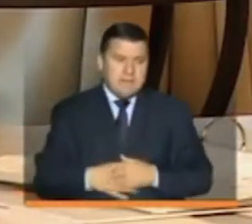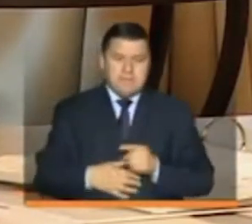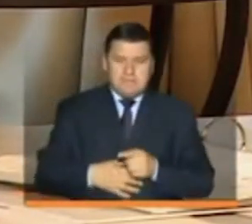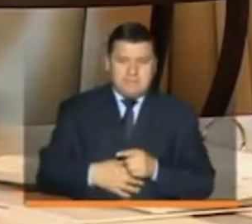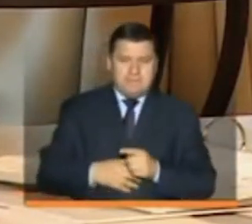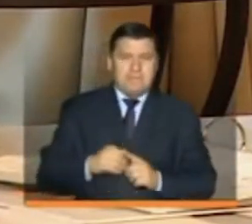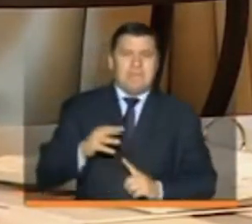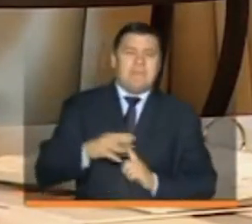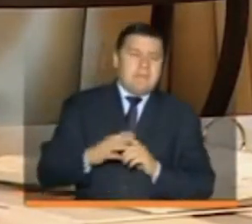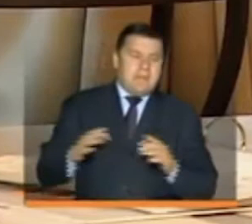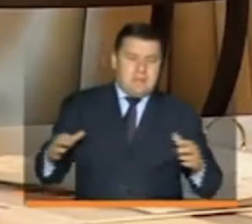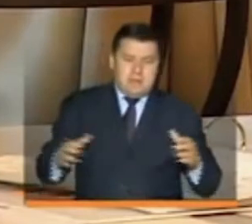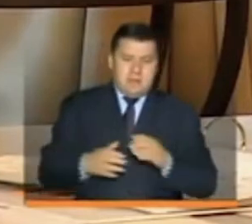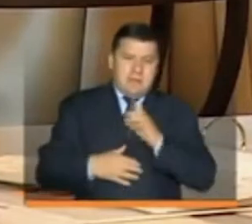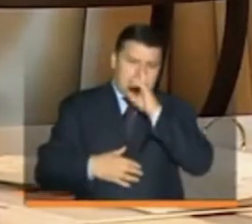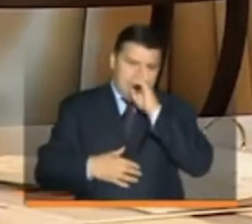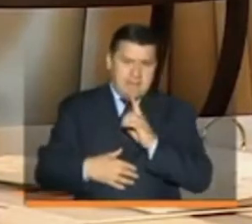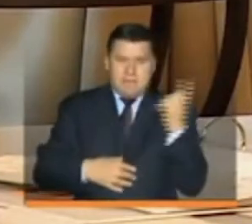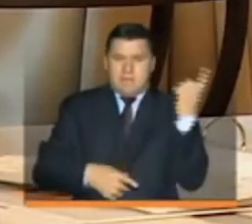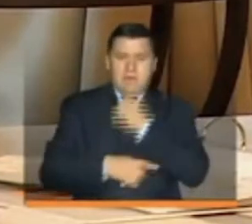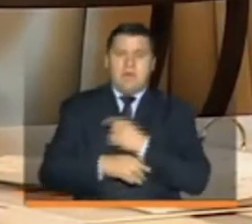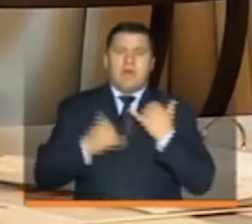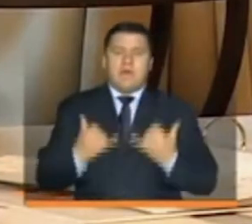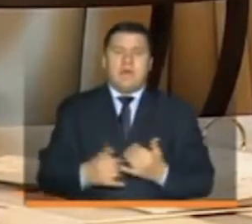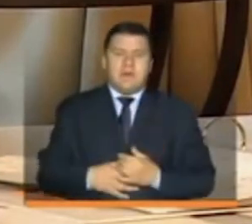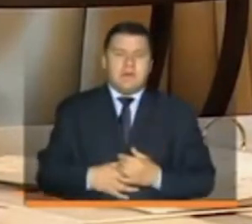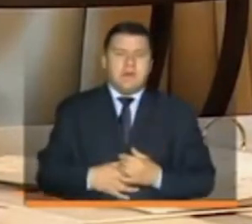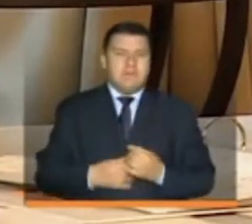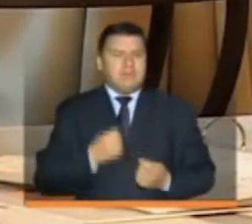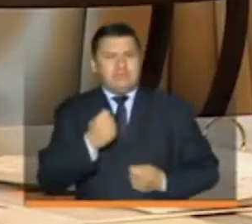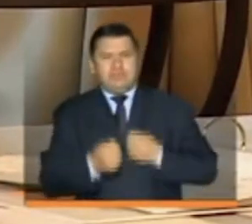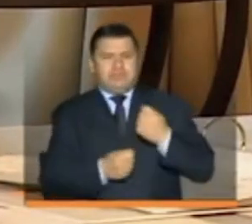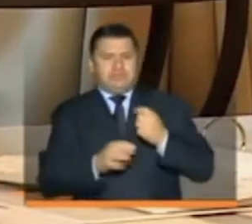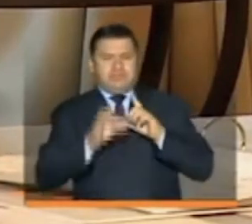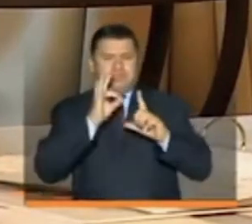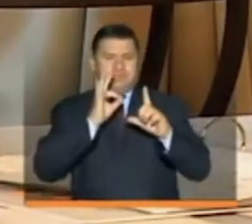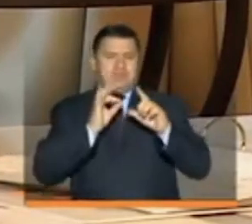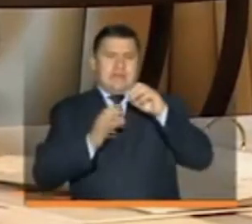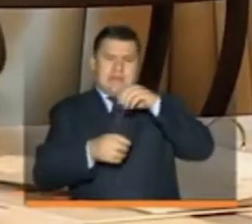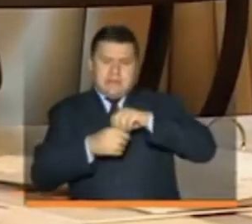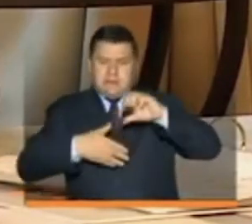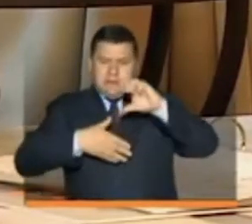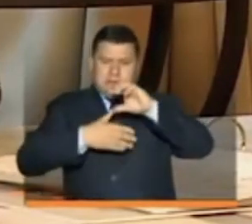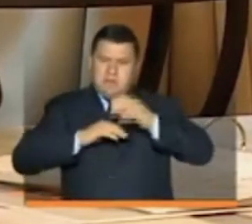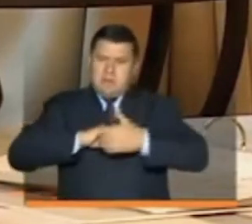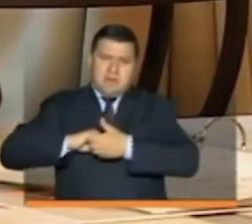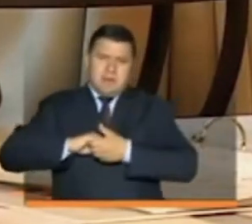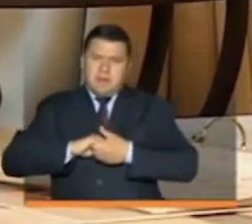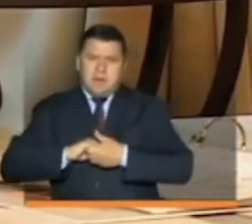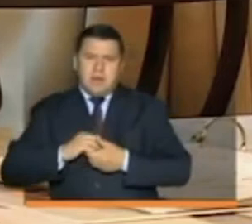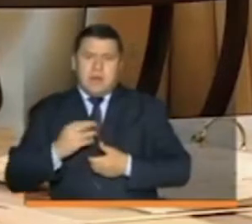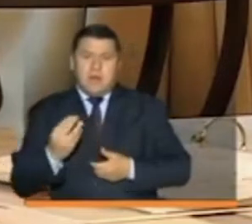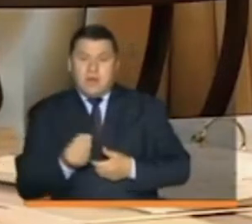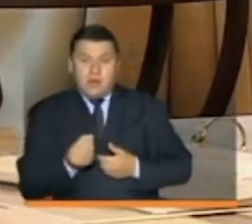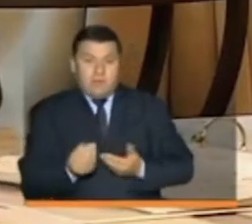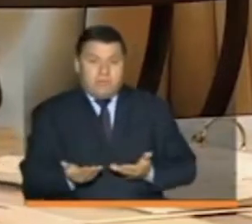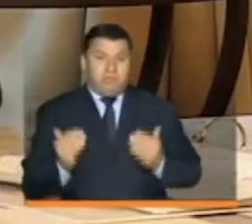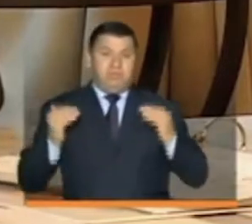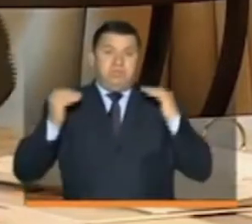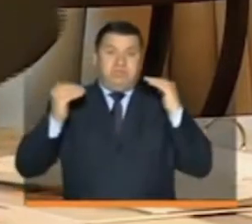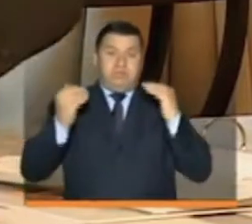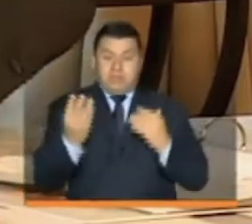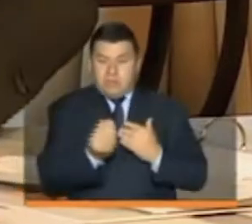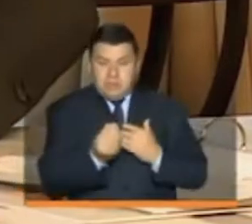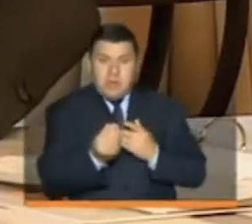es donde aparece esa decisión en el día de hoy de ese mercado digital regional. De la mano de la Alta Consejería de Tecnología y en